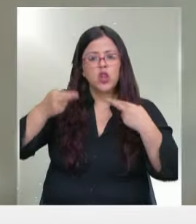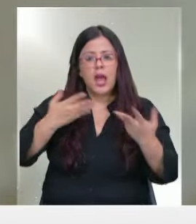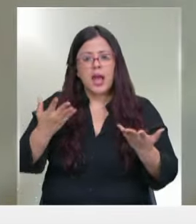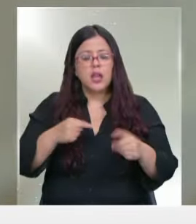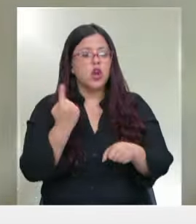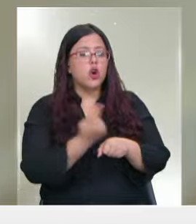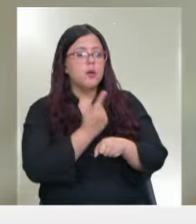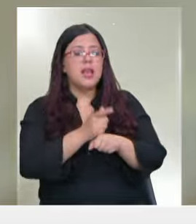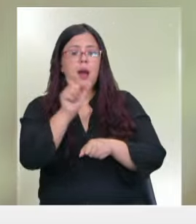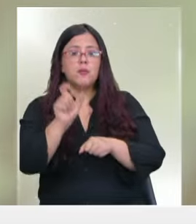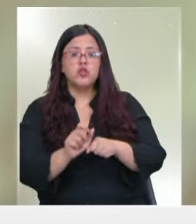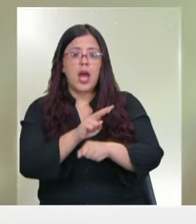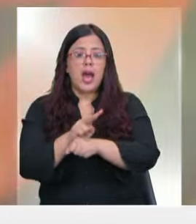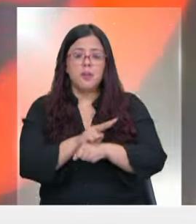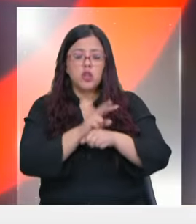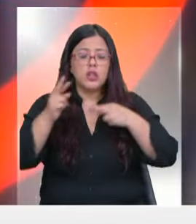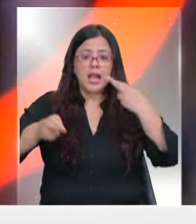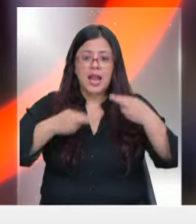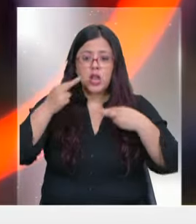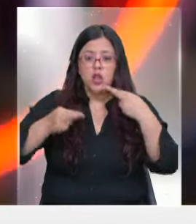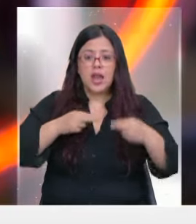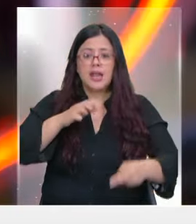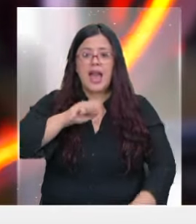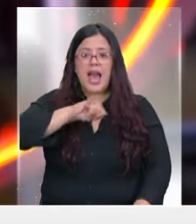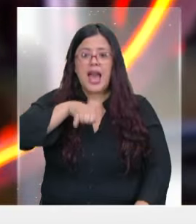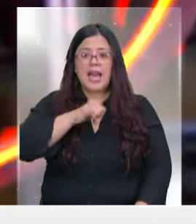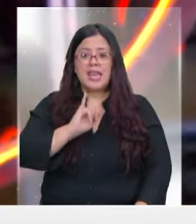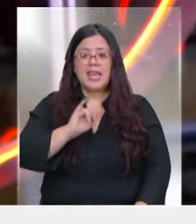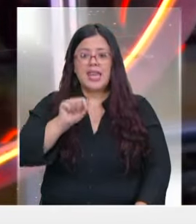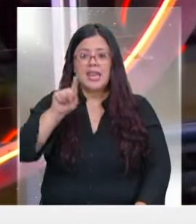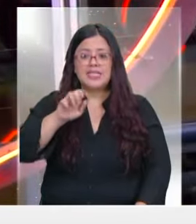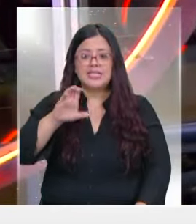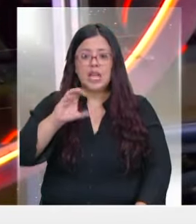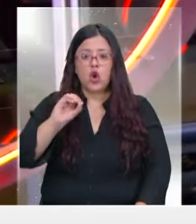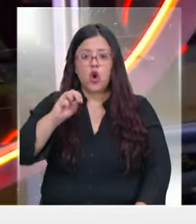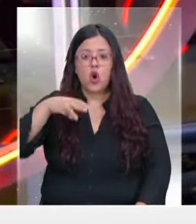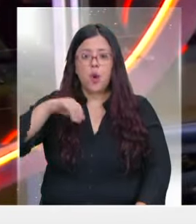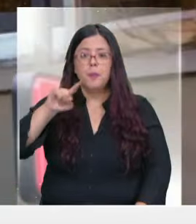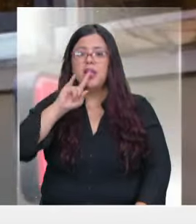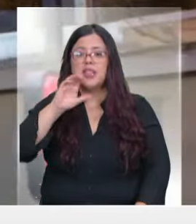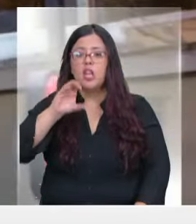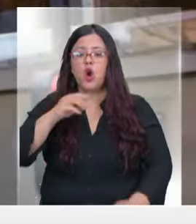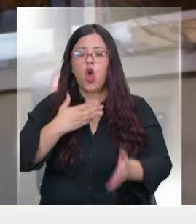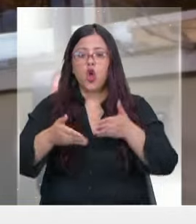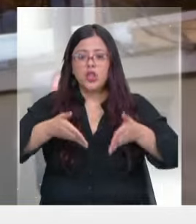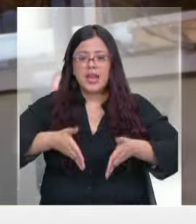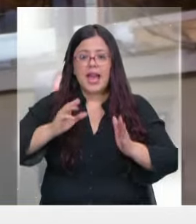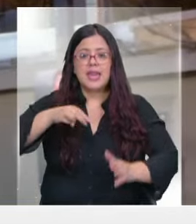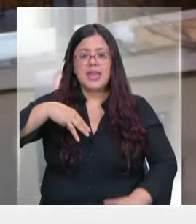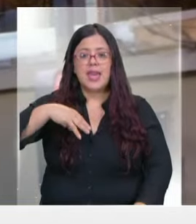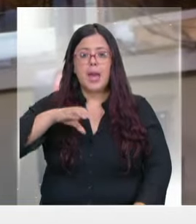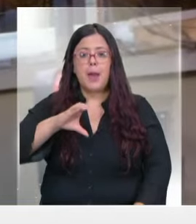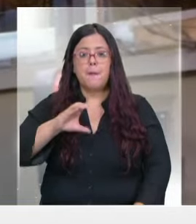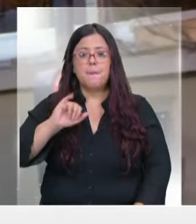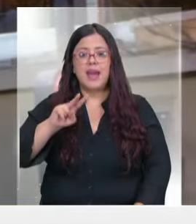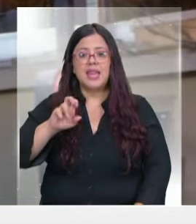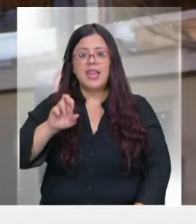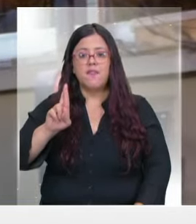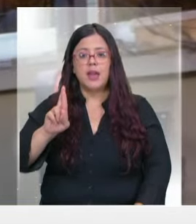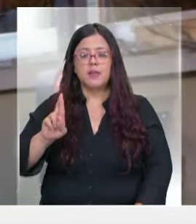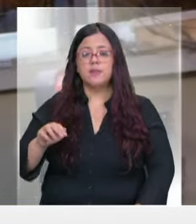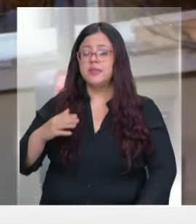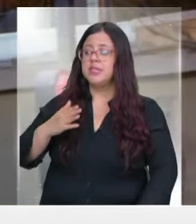Conversamos con el administrador del restaurante Ajice Comístico, ubicado en la calle MacIver. A mí se